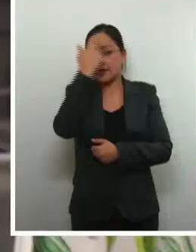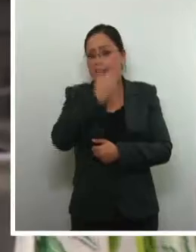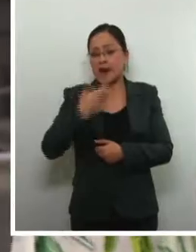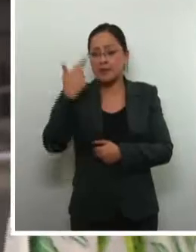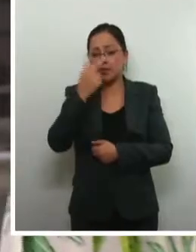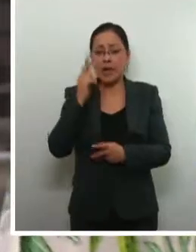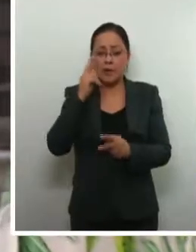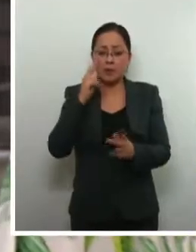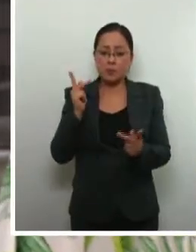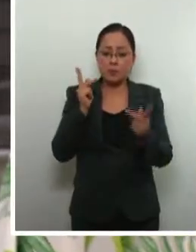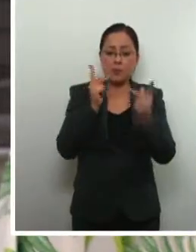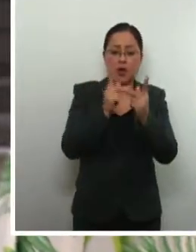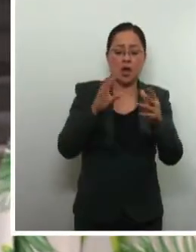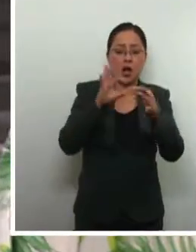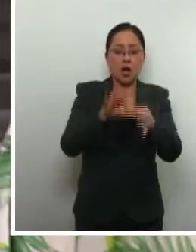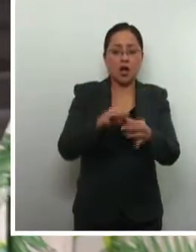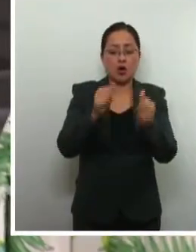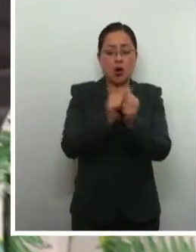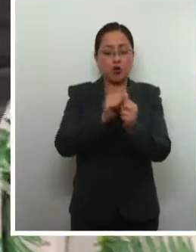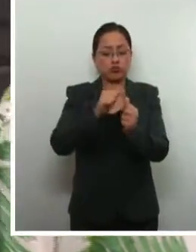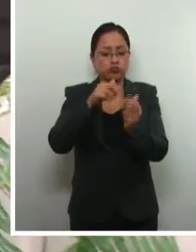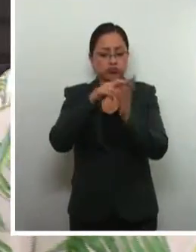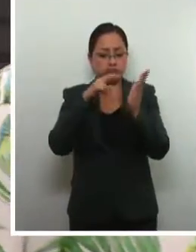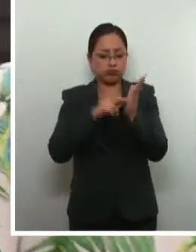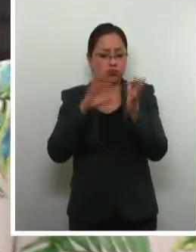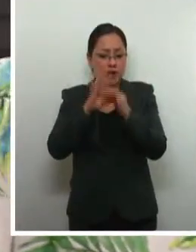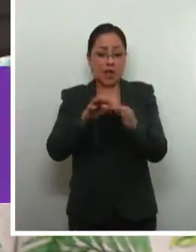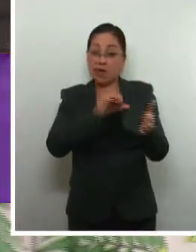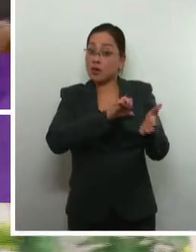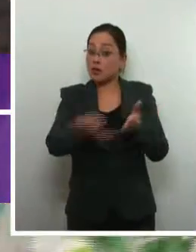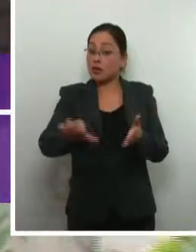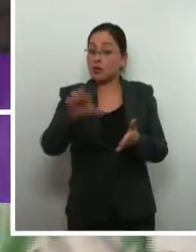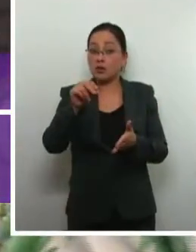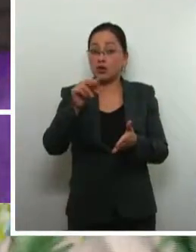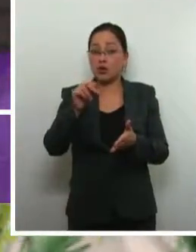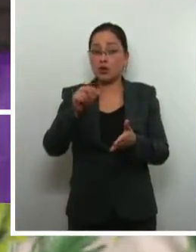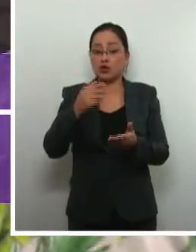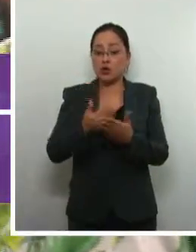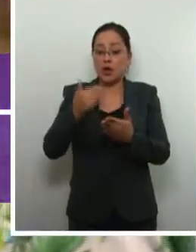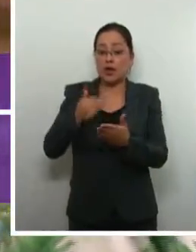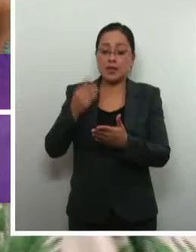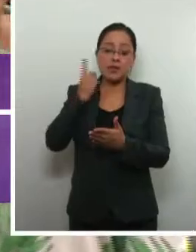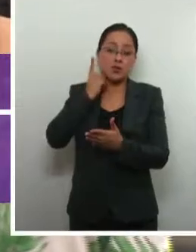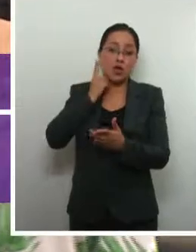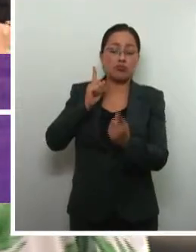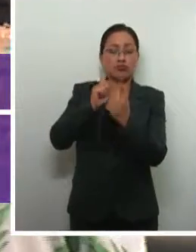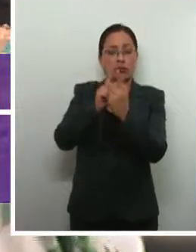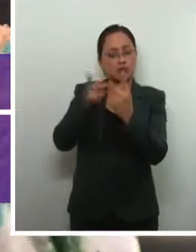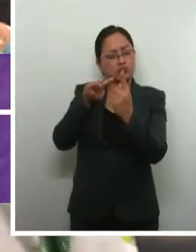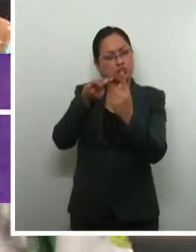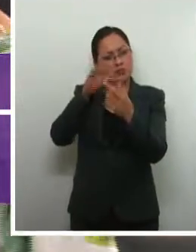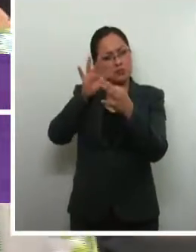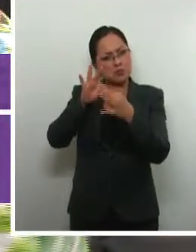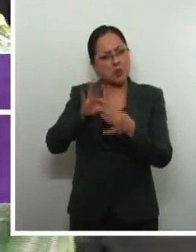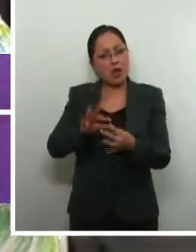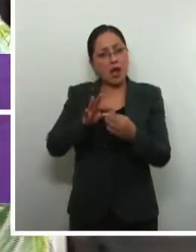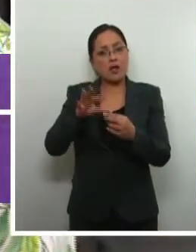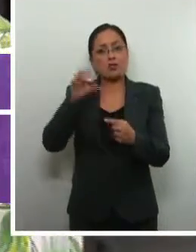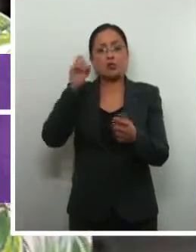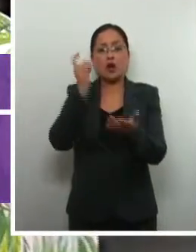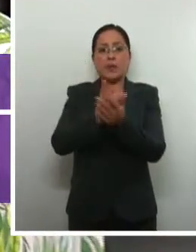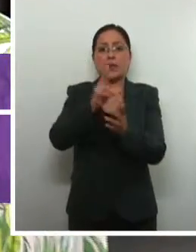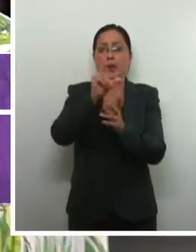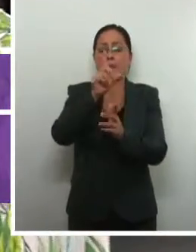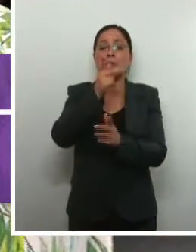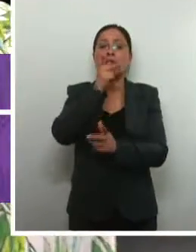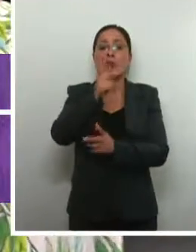sea compatible con el sistema y no es desecharla, ya lo comentaba con el diputado Jesús, solamente es la parte de